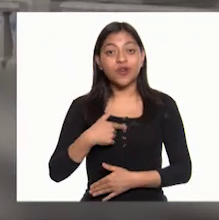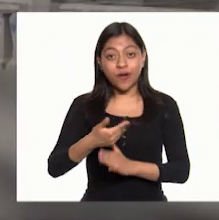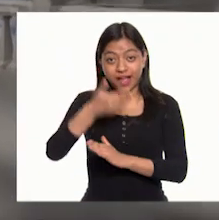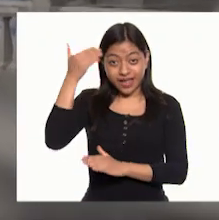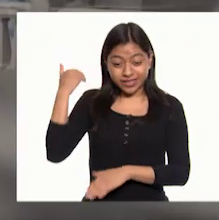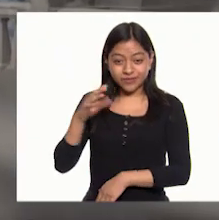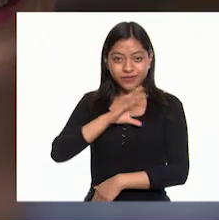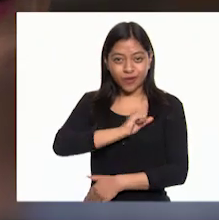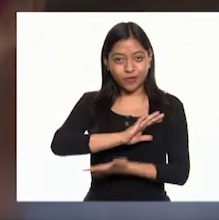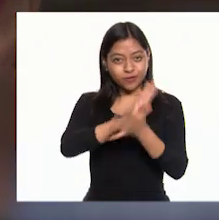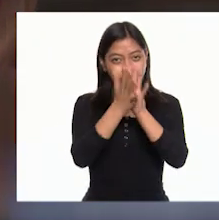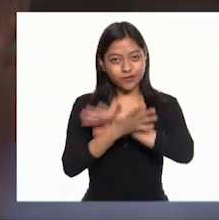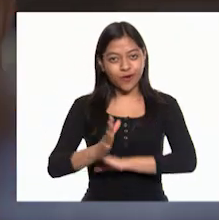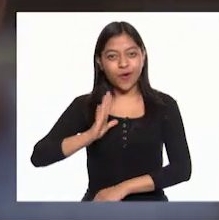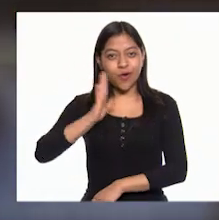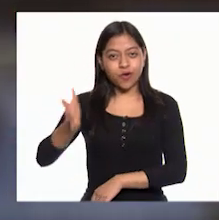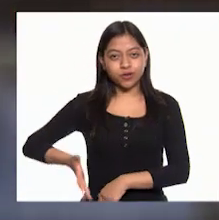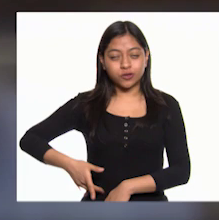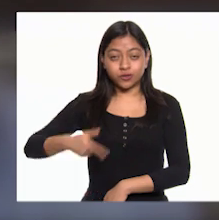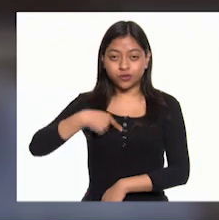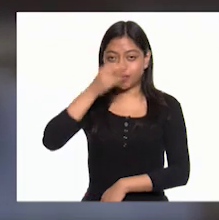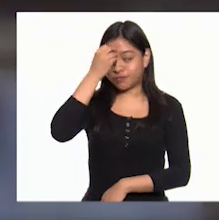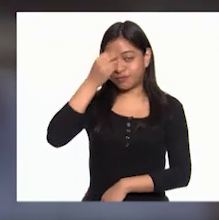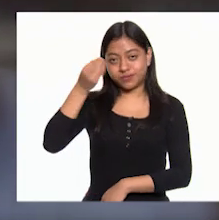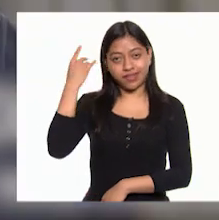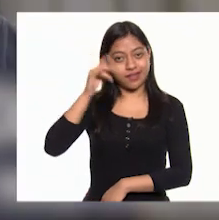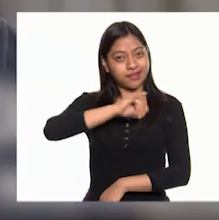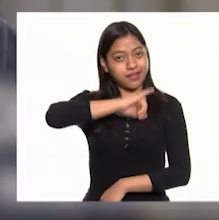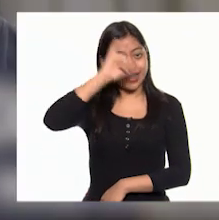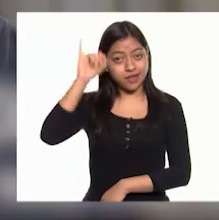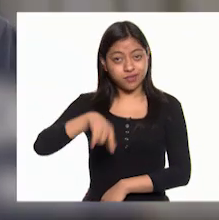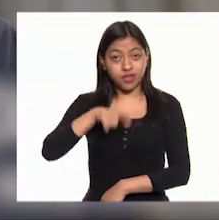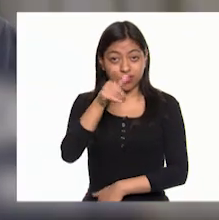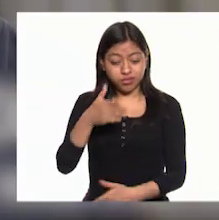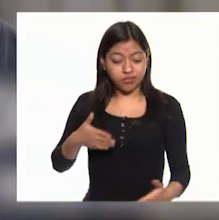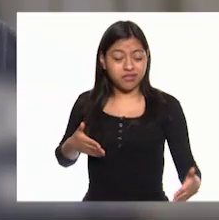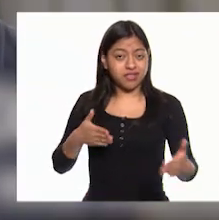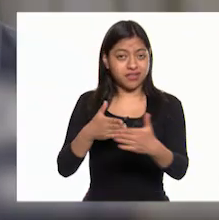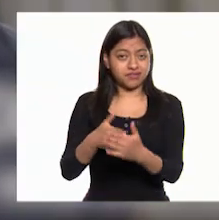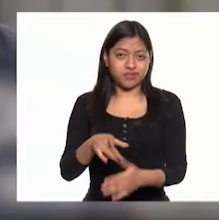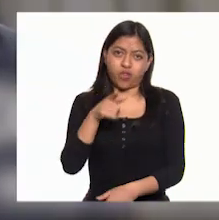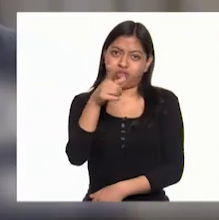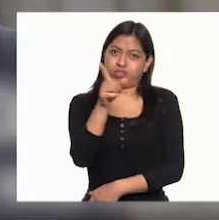pasión en un orgullo que nunca podré olvidar. Los